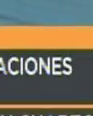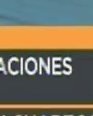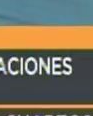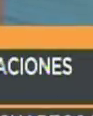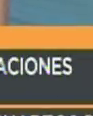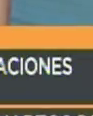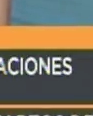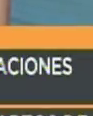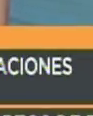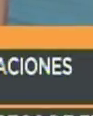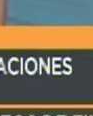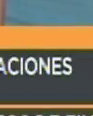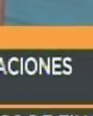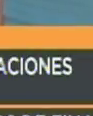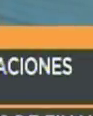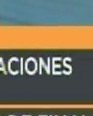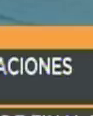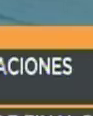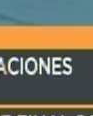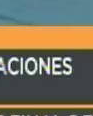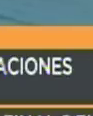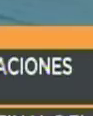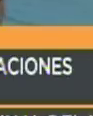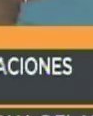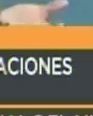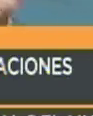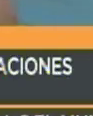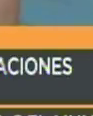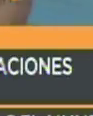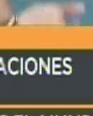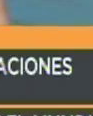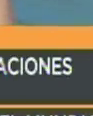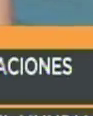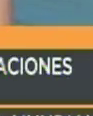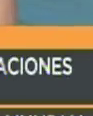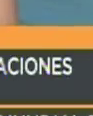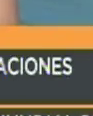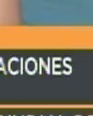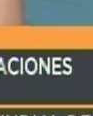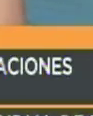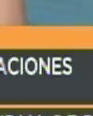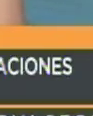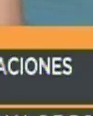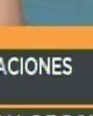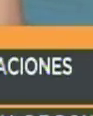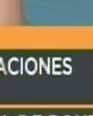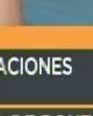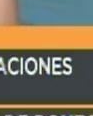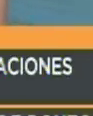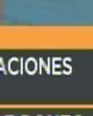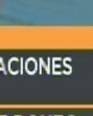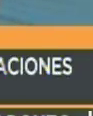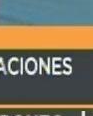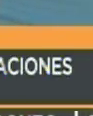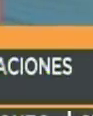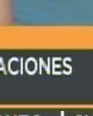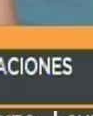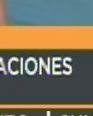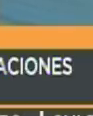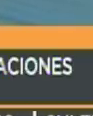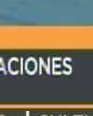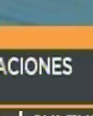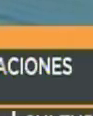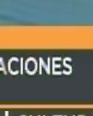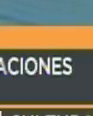la ley contra el odio. Ahí está, dispuesto, a disposición del pueblo de Venezuela para ir a sanar